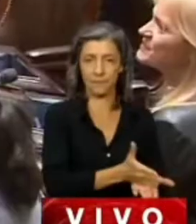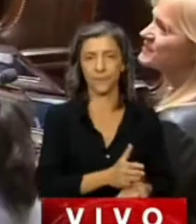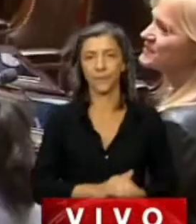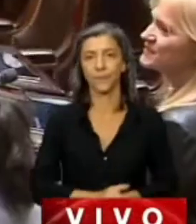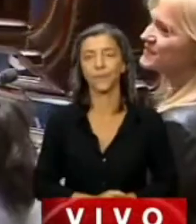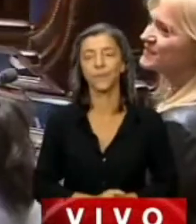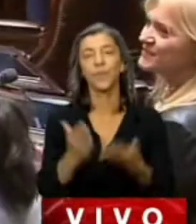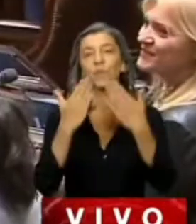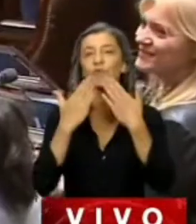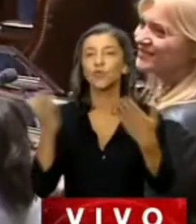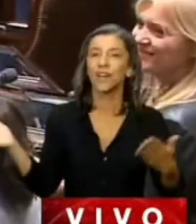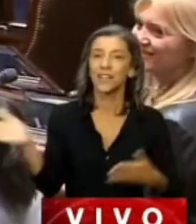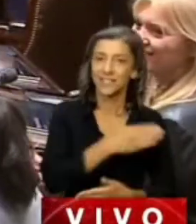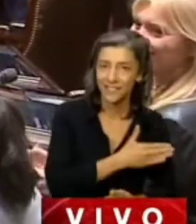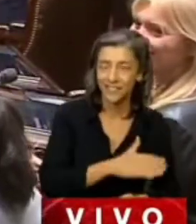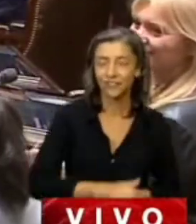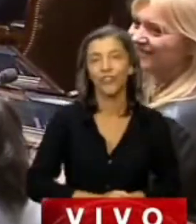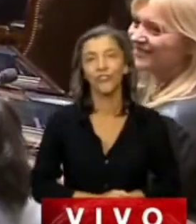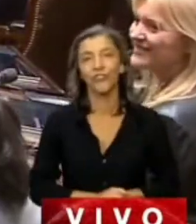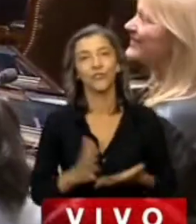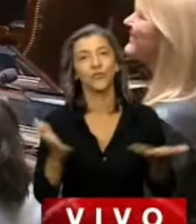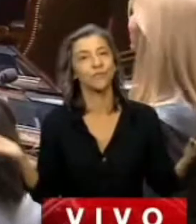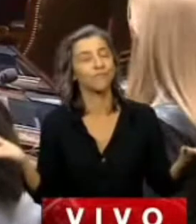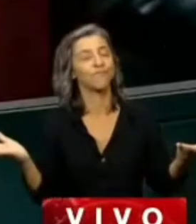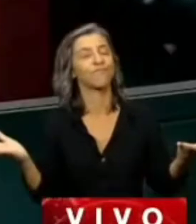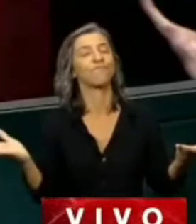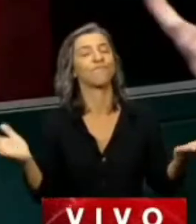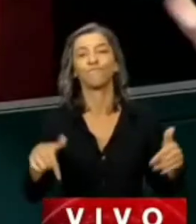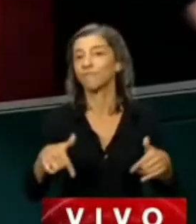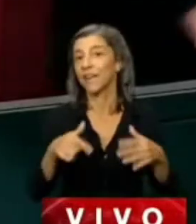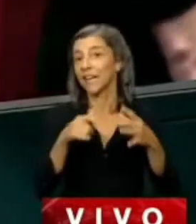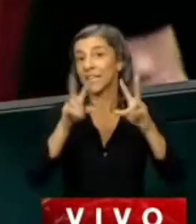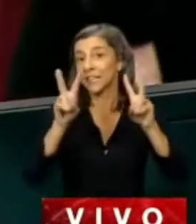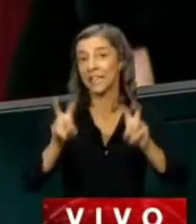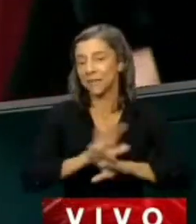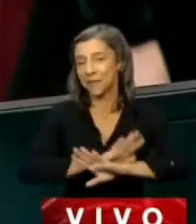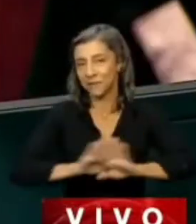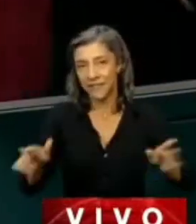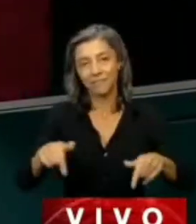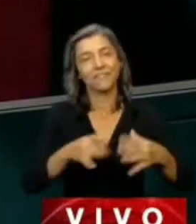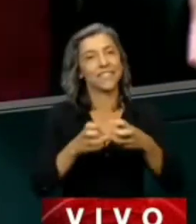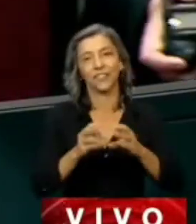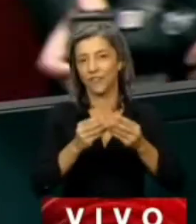Muchas gracias a todos y sin más asuntos que tratar, queda levantada la sesión.